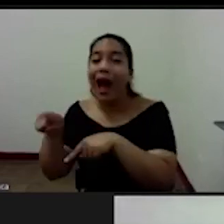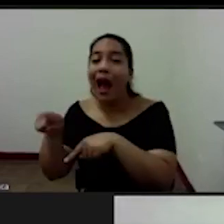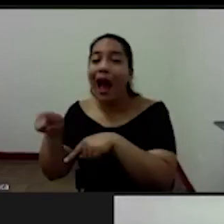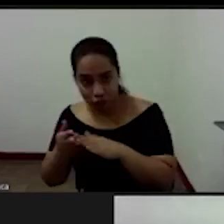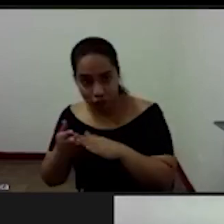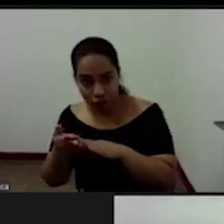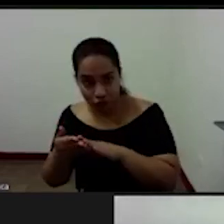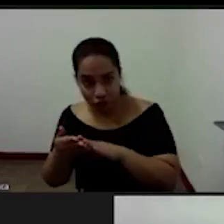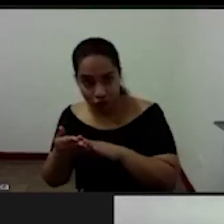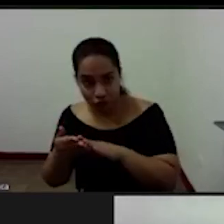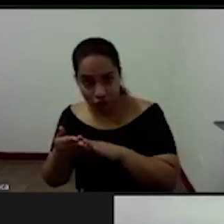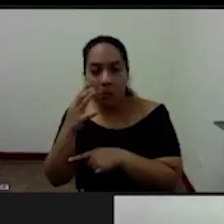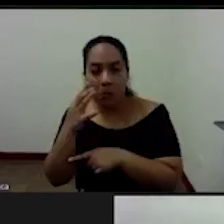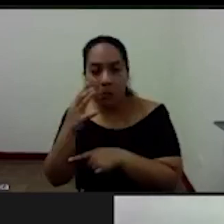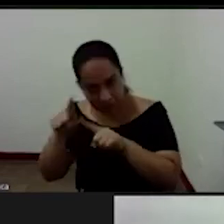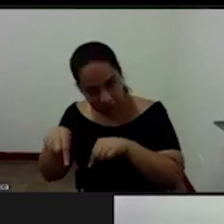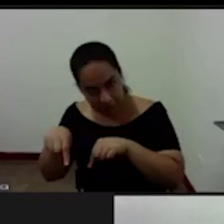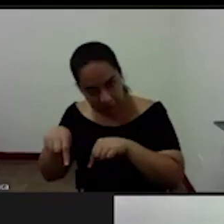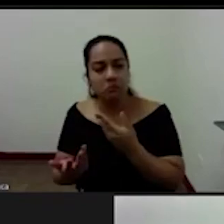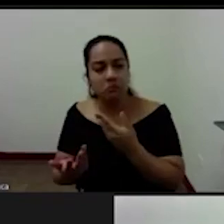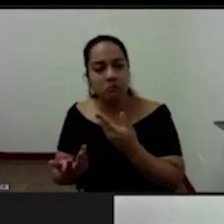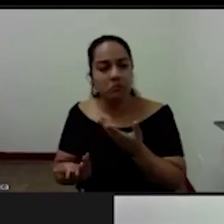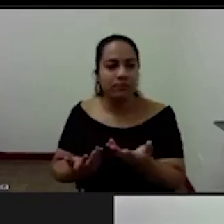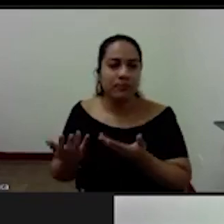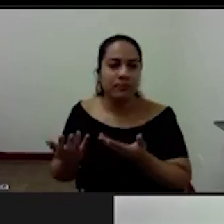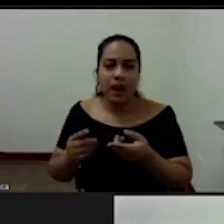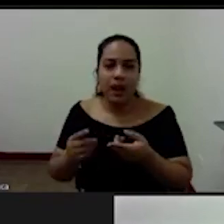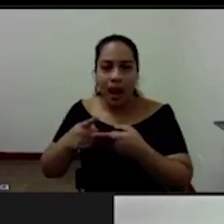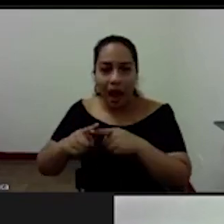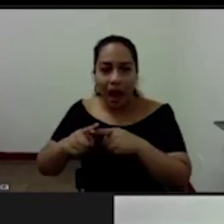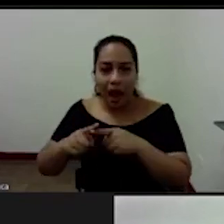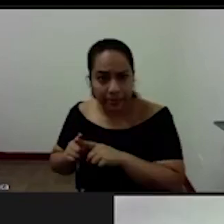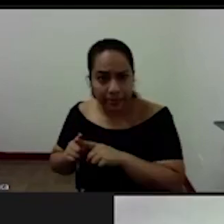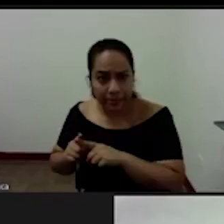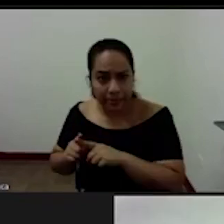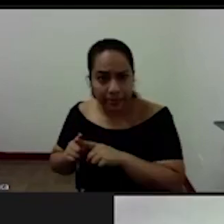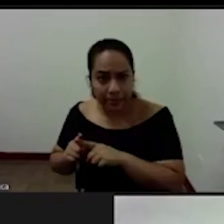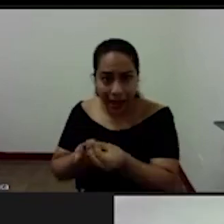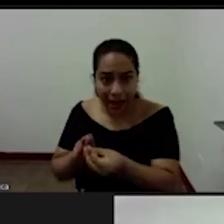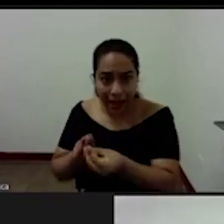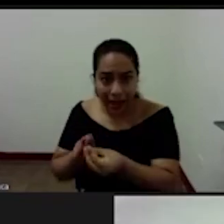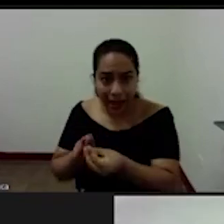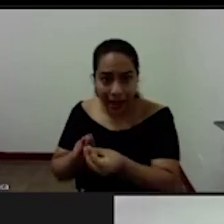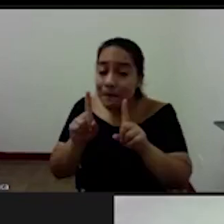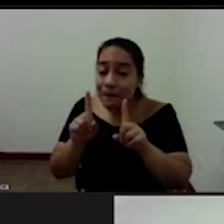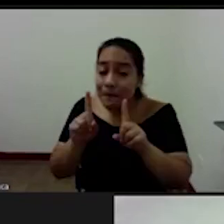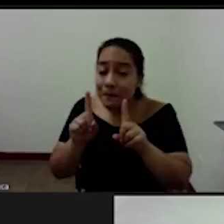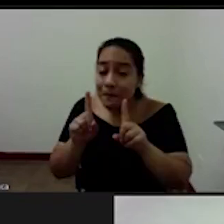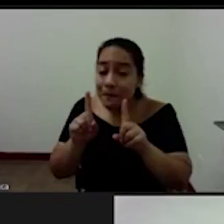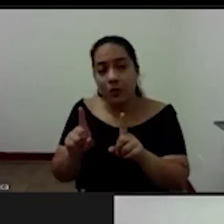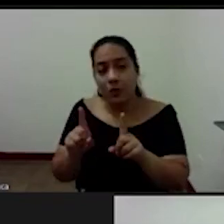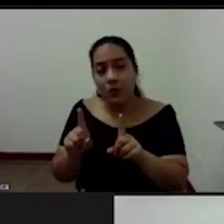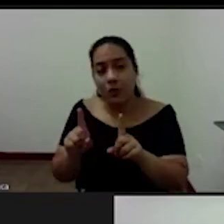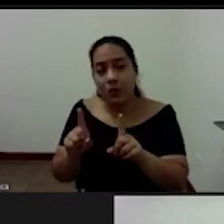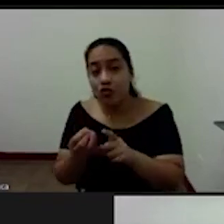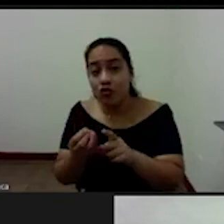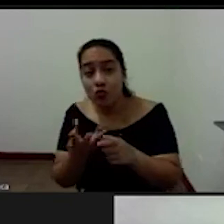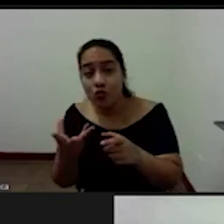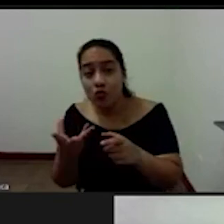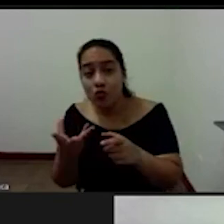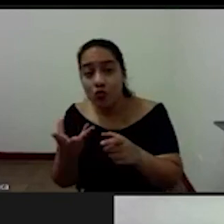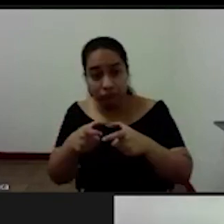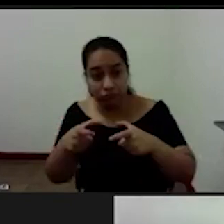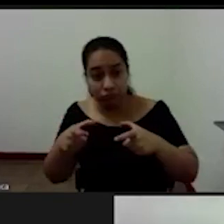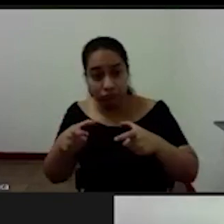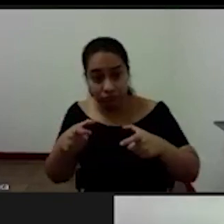también desarrollan esta actividad de tejer. Sin embargo, el número de mujeres tejedoras